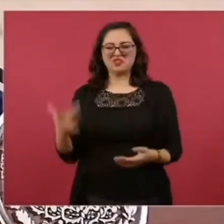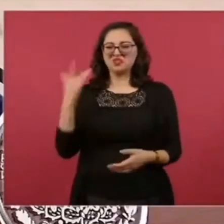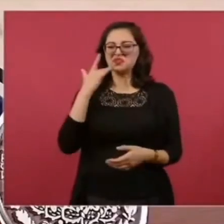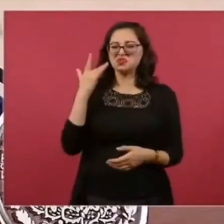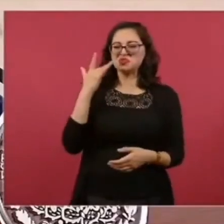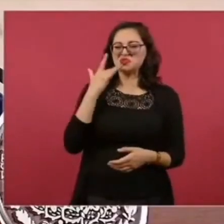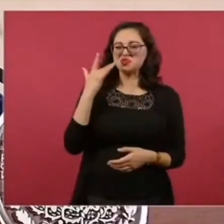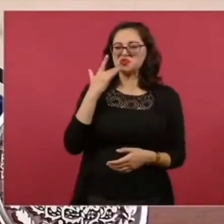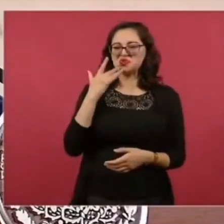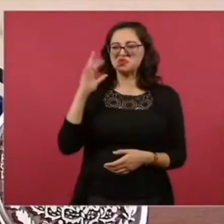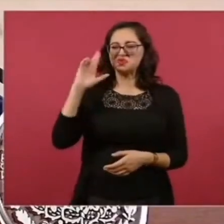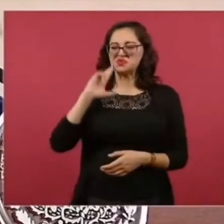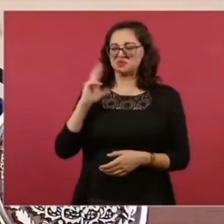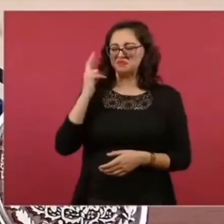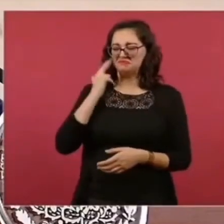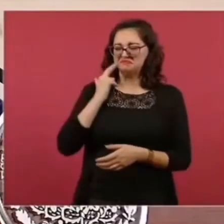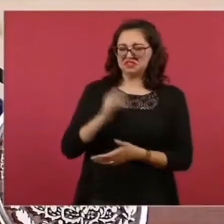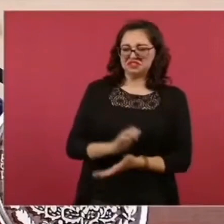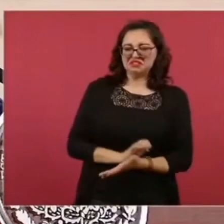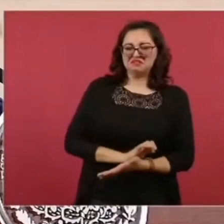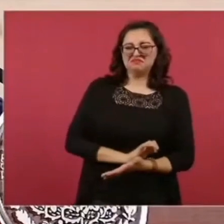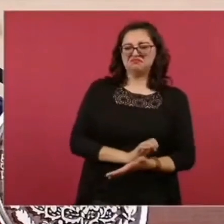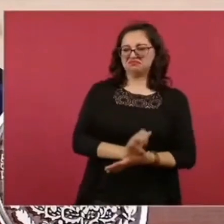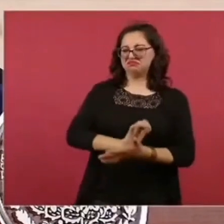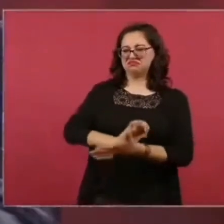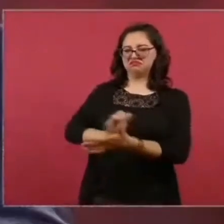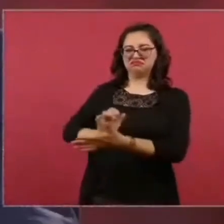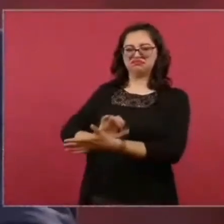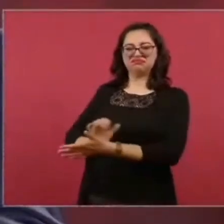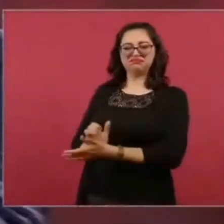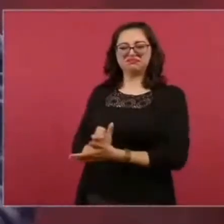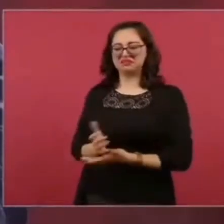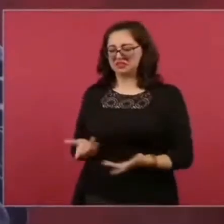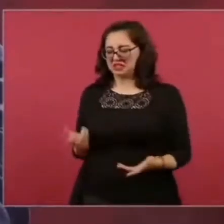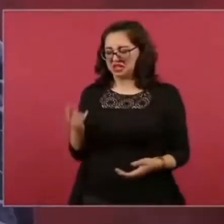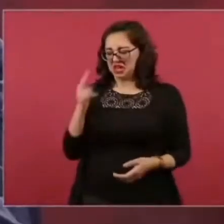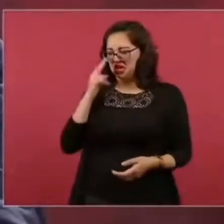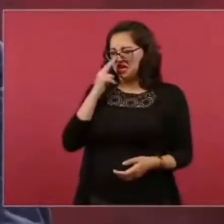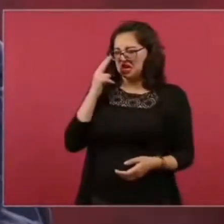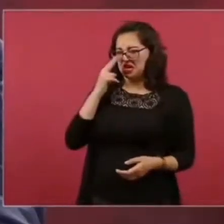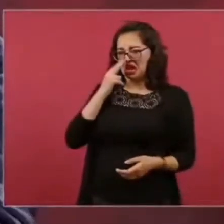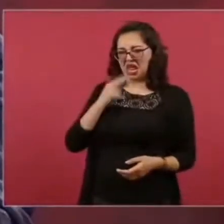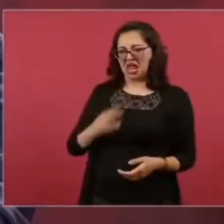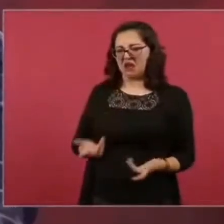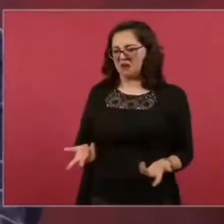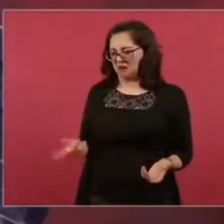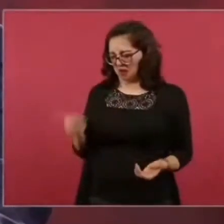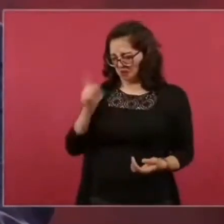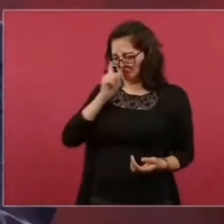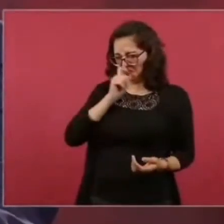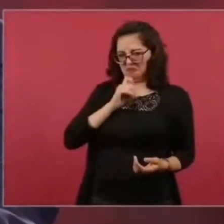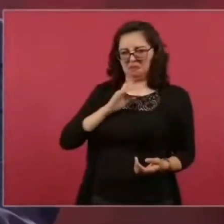clasismo, el racismo, eres un naco, maloliente,